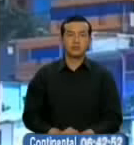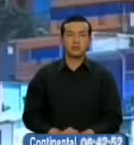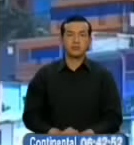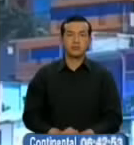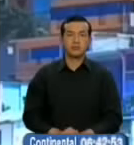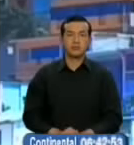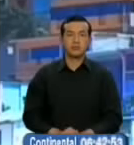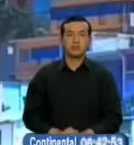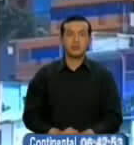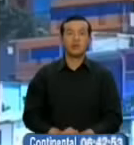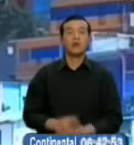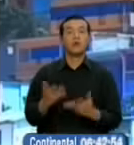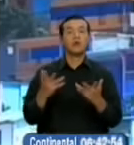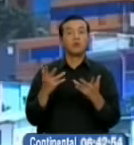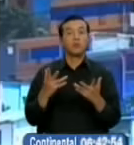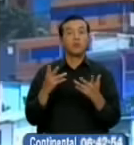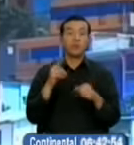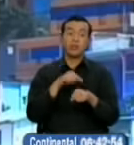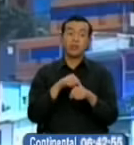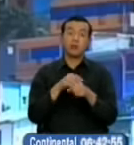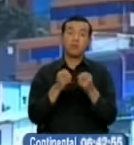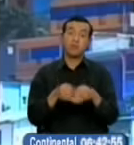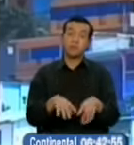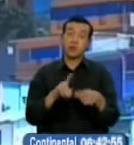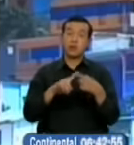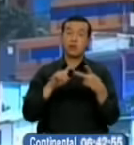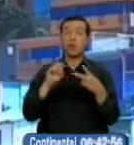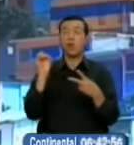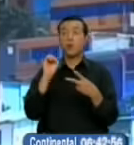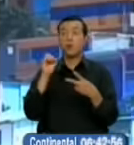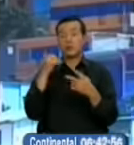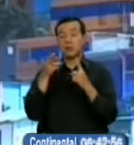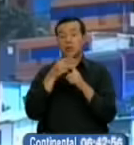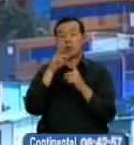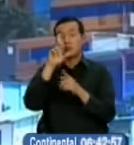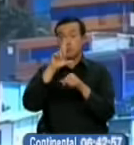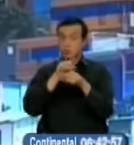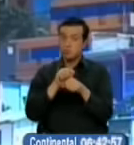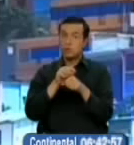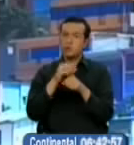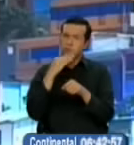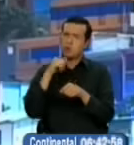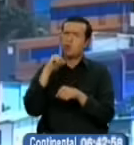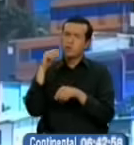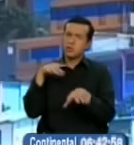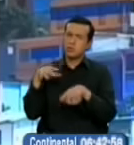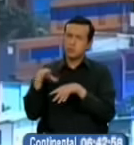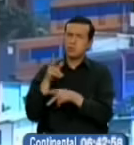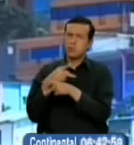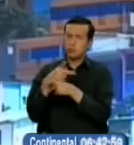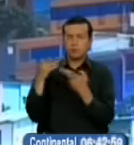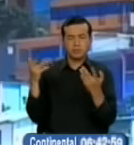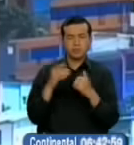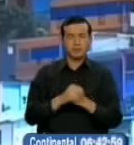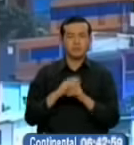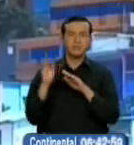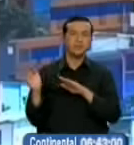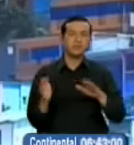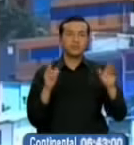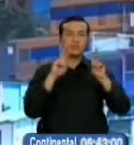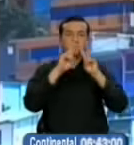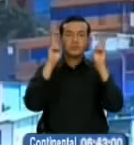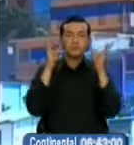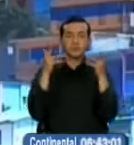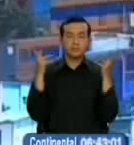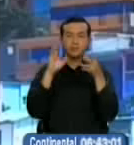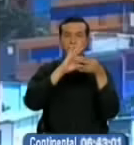Consumir megas y consumir sobre todo tiempo, tiempo muy valioso que podría ser destinado en actividades más productivas, ¿no? Bueno, vamos con otro tema. Como parte